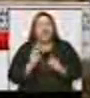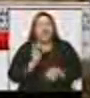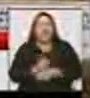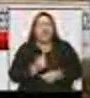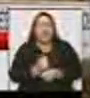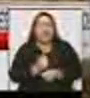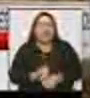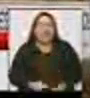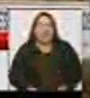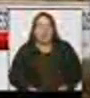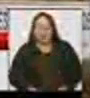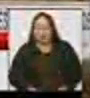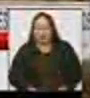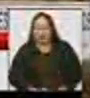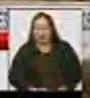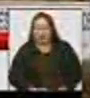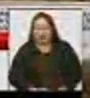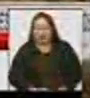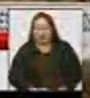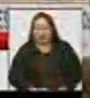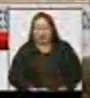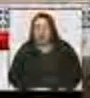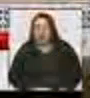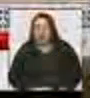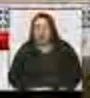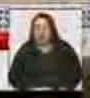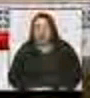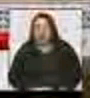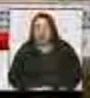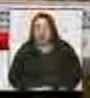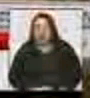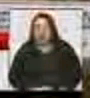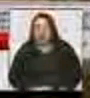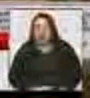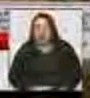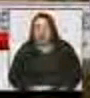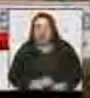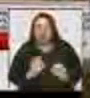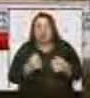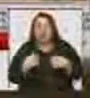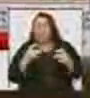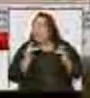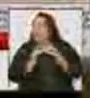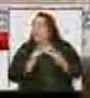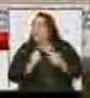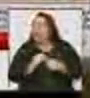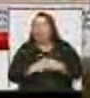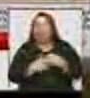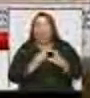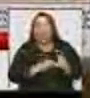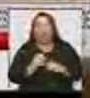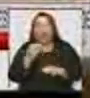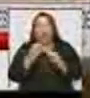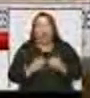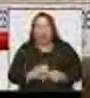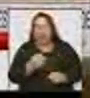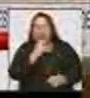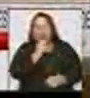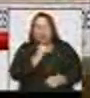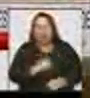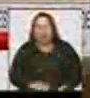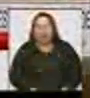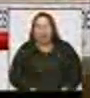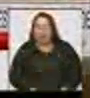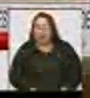o siguen teniendo las mismas vinculaciones, porque de la actividad económica